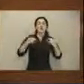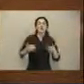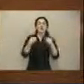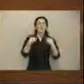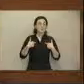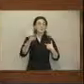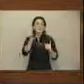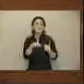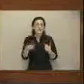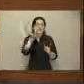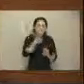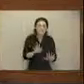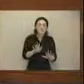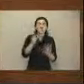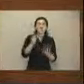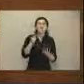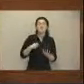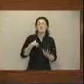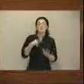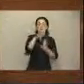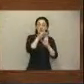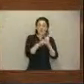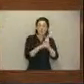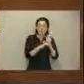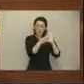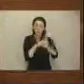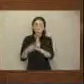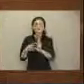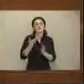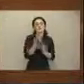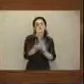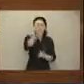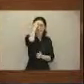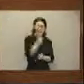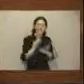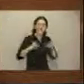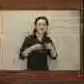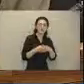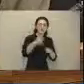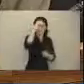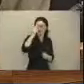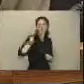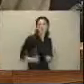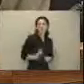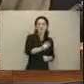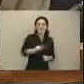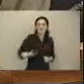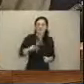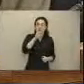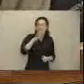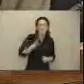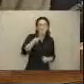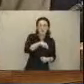pues hoy lo que estamos pidiendo, derivado de esos principios, es que se respete a estos equipos y a estos profesionales, que son precisamente los que